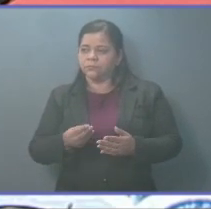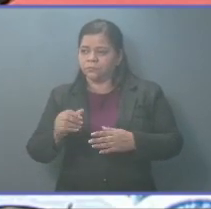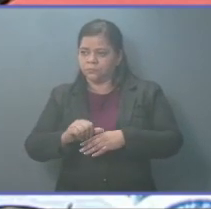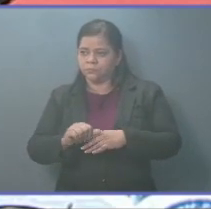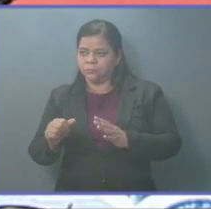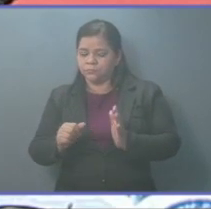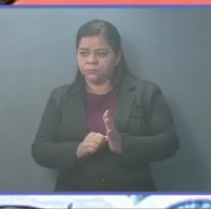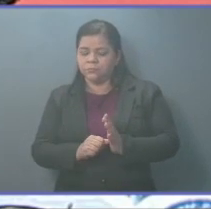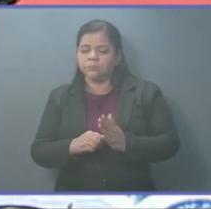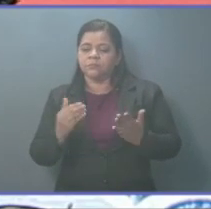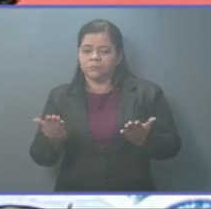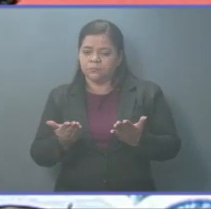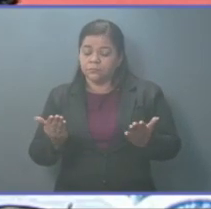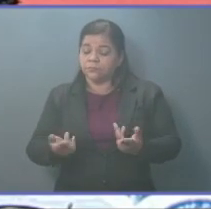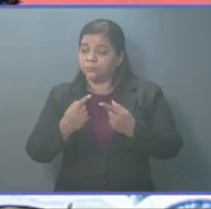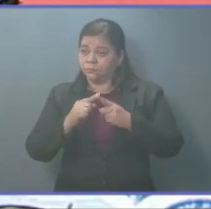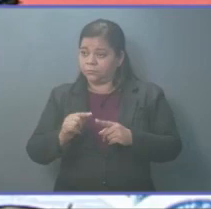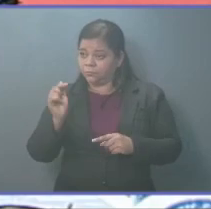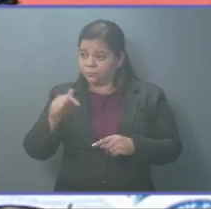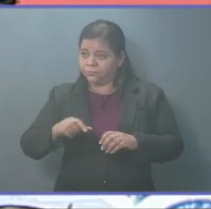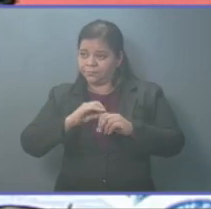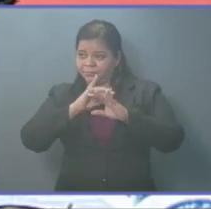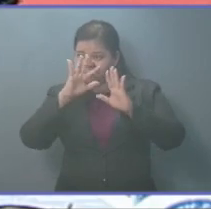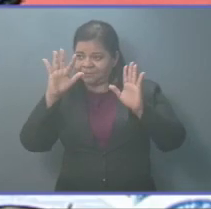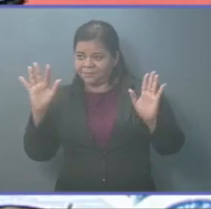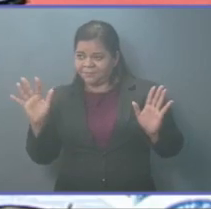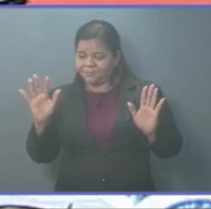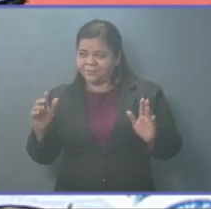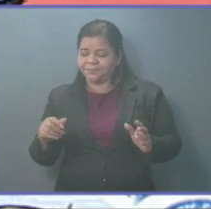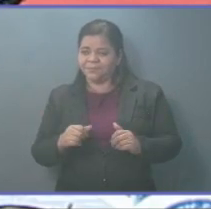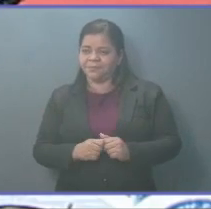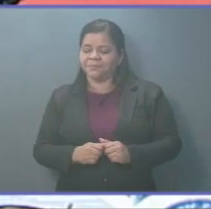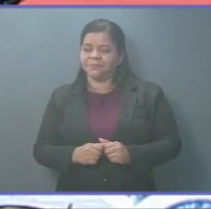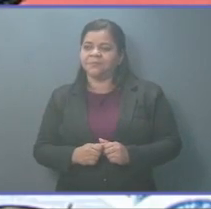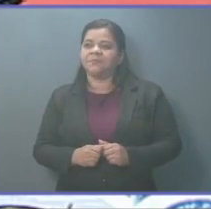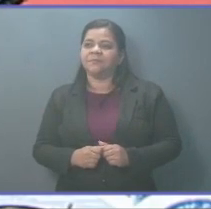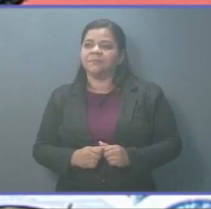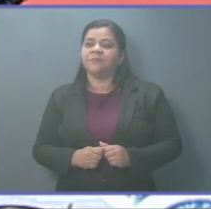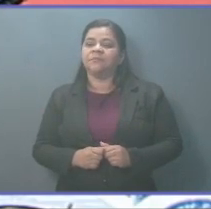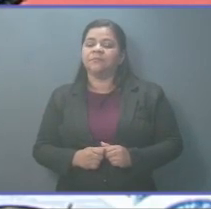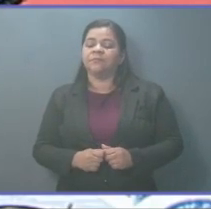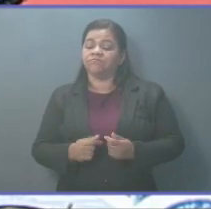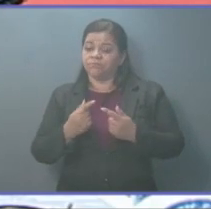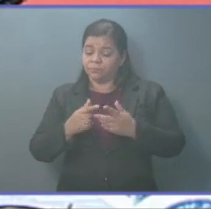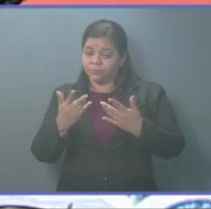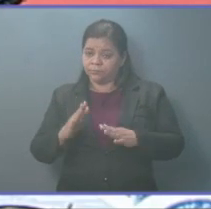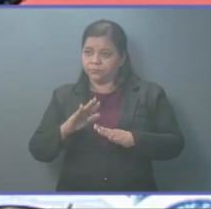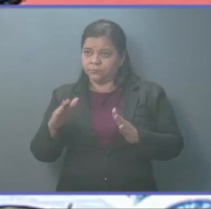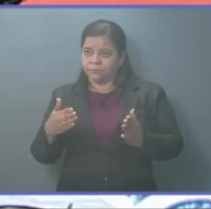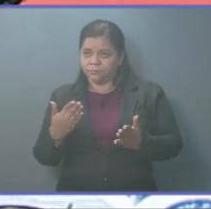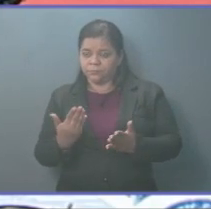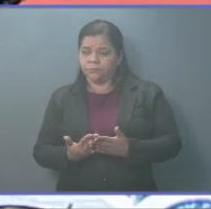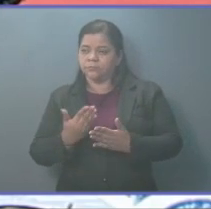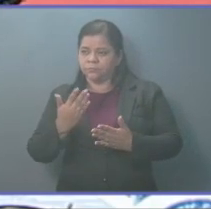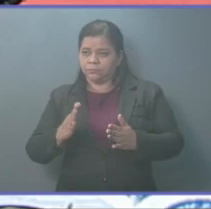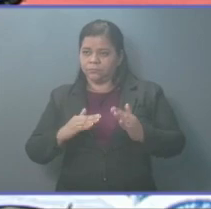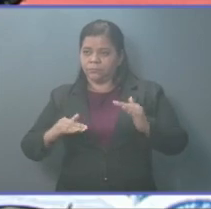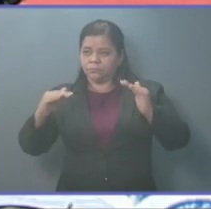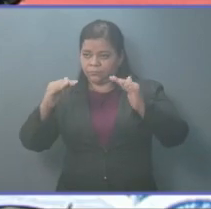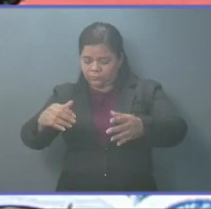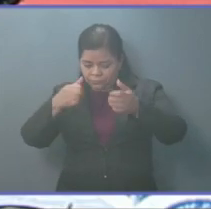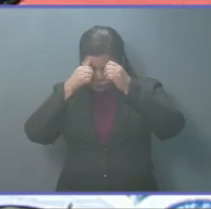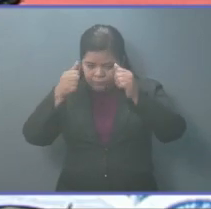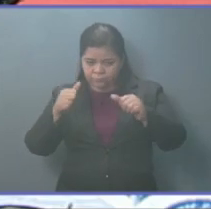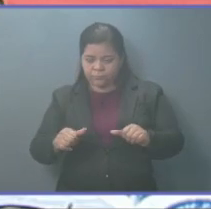se realizan. Eso ya está claro, que ellos tienen la capacidad, el adiestramiento necesario para dar